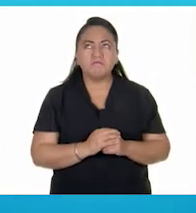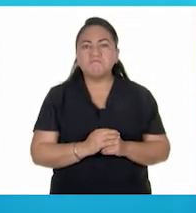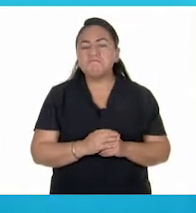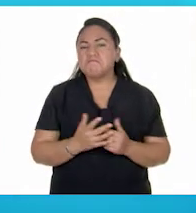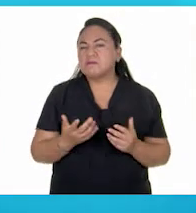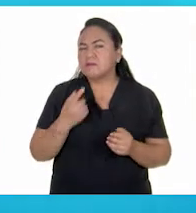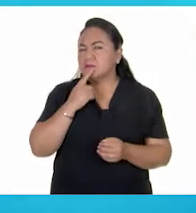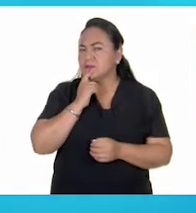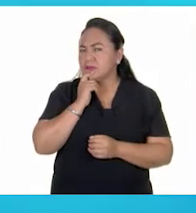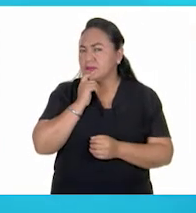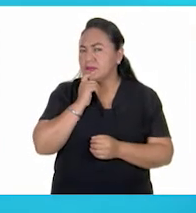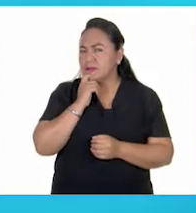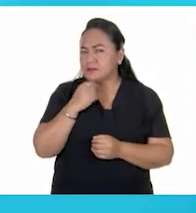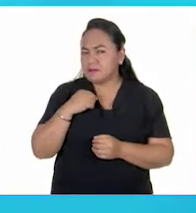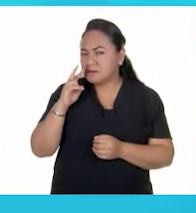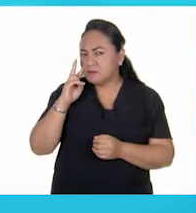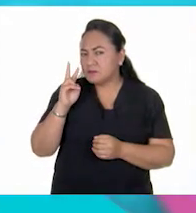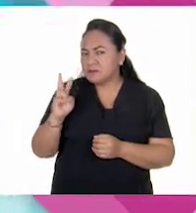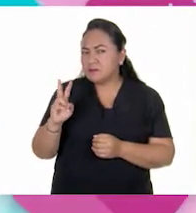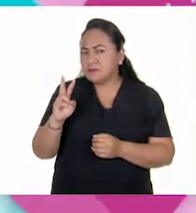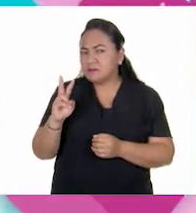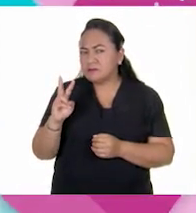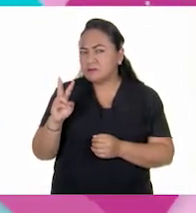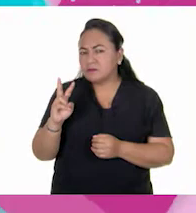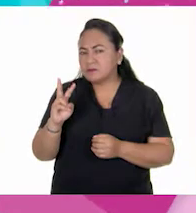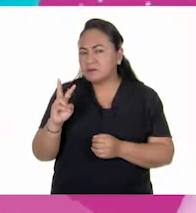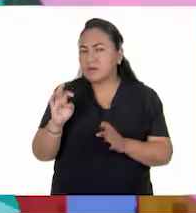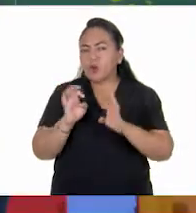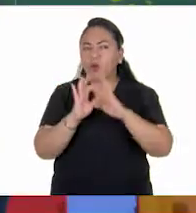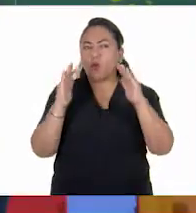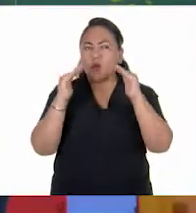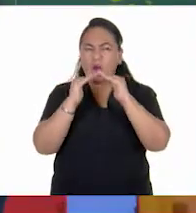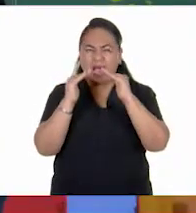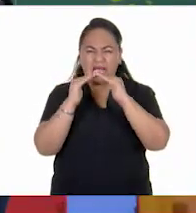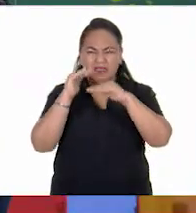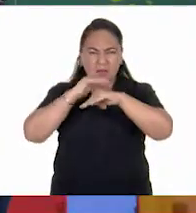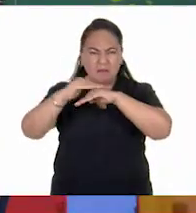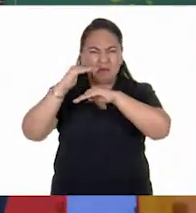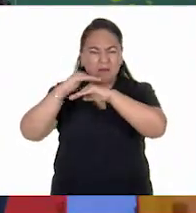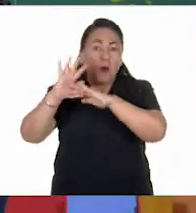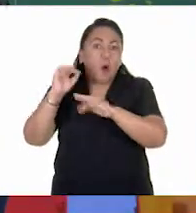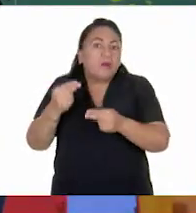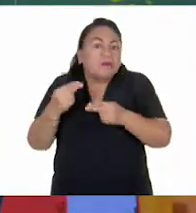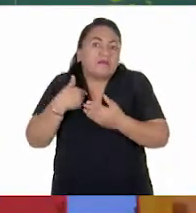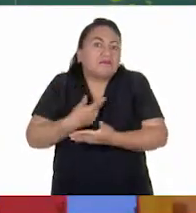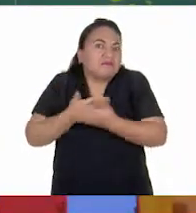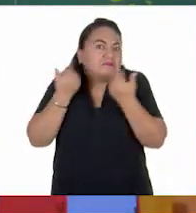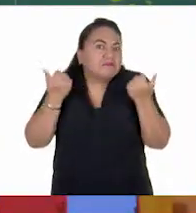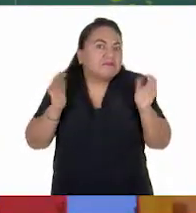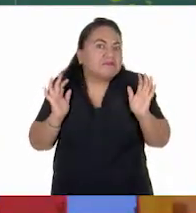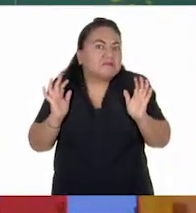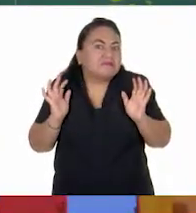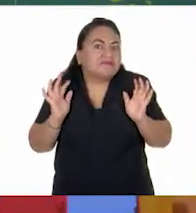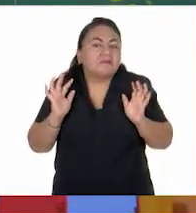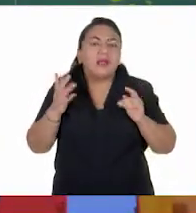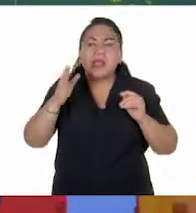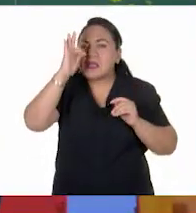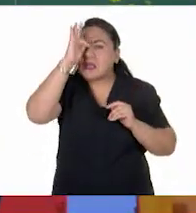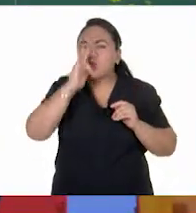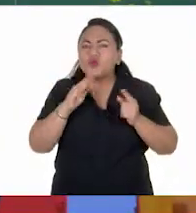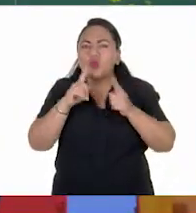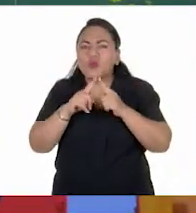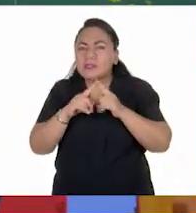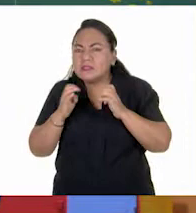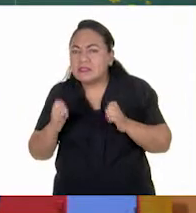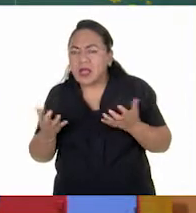Bueno, yo lo que estoy viendo son como todos los techos de las casas, o no sé si son negocios, no sé cómo puedo saber dónde está la iglesia o